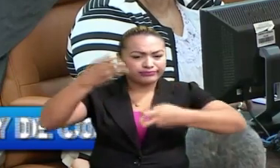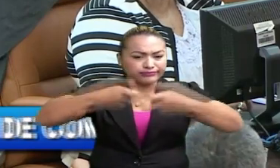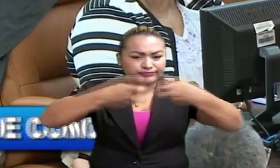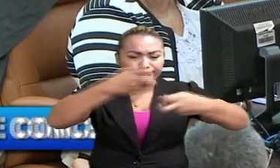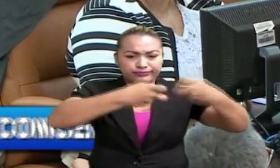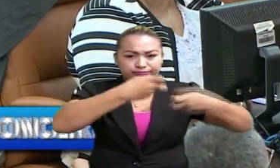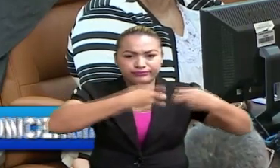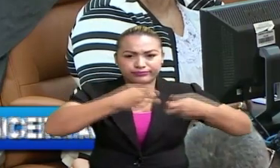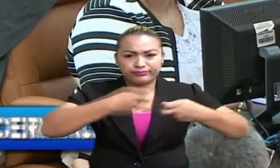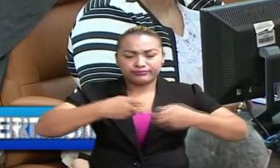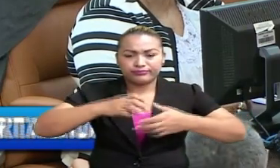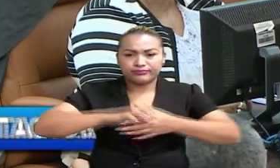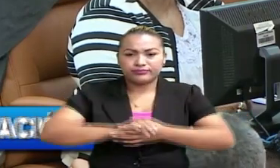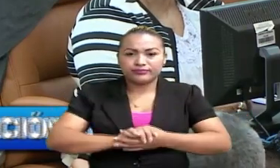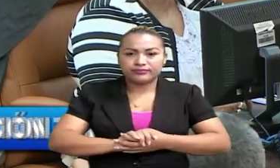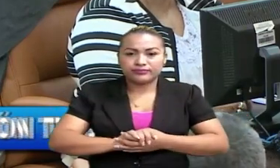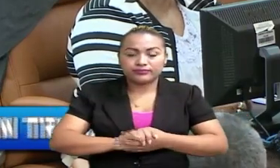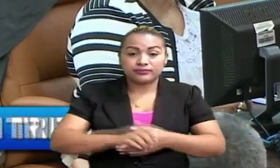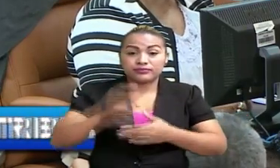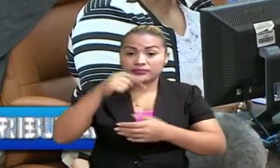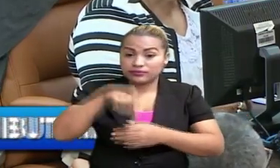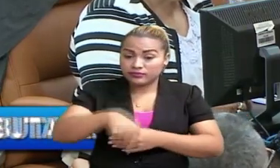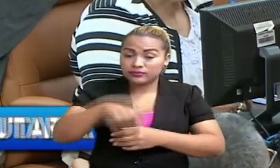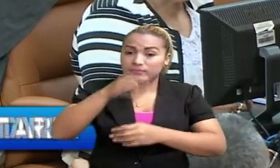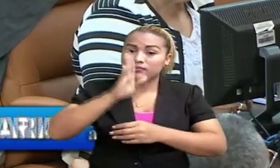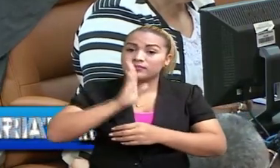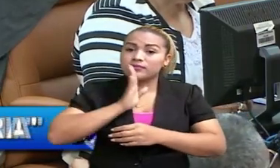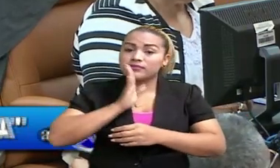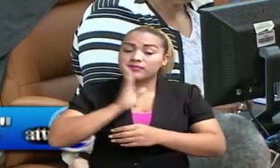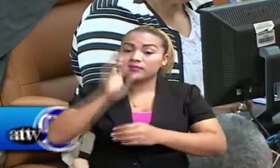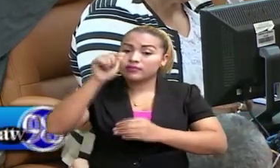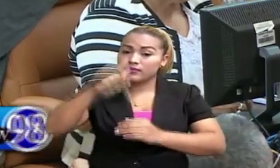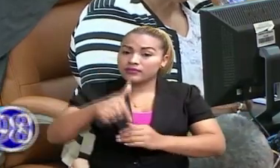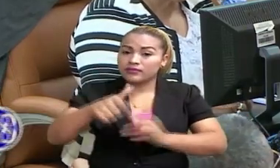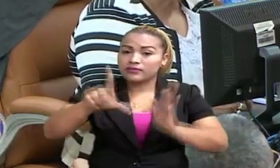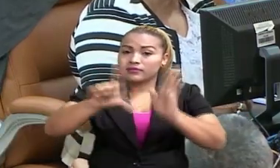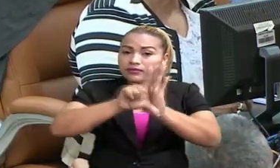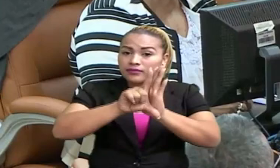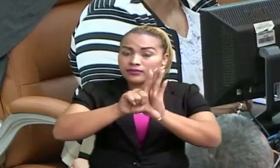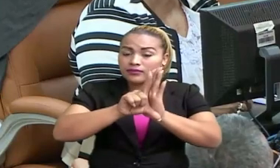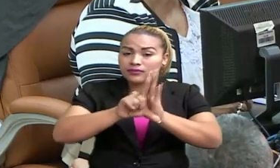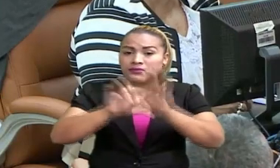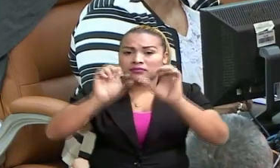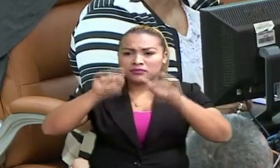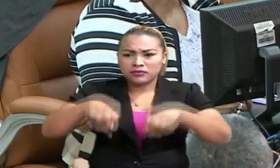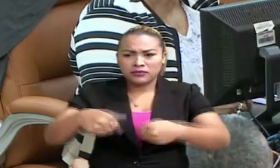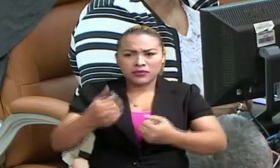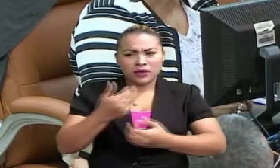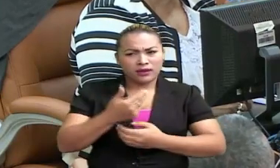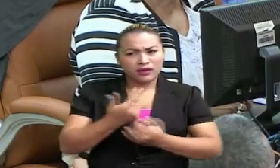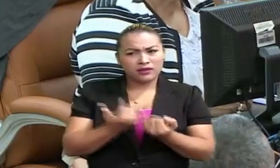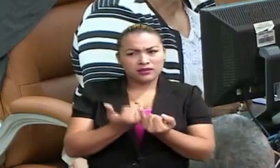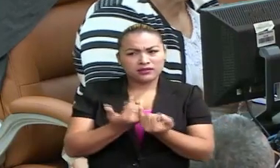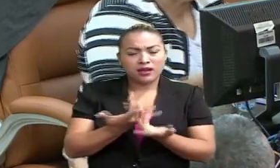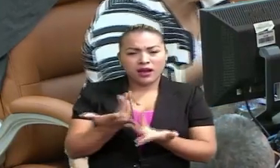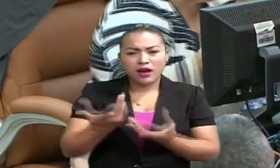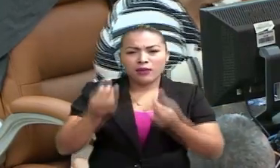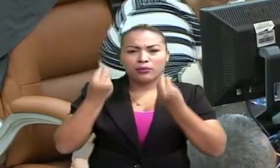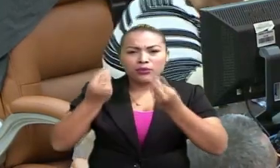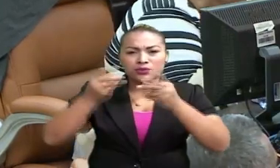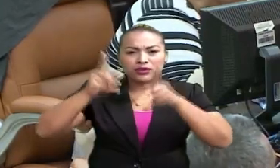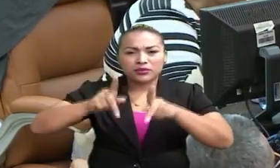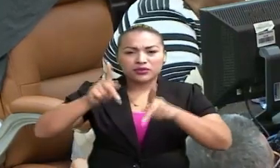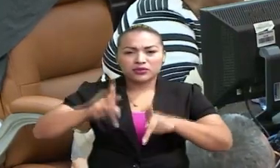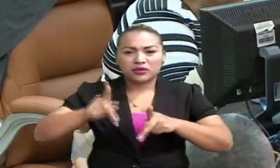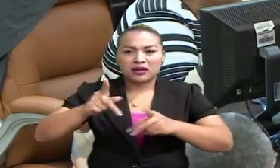hablan y se desgarran las vestiduras de que esta reforma puede generar mayor desempleo. ¿Por qué no miré a ninguno de